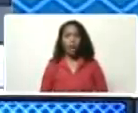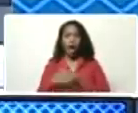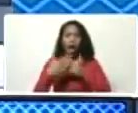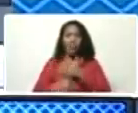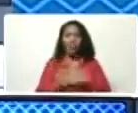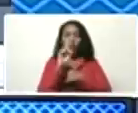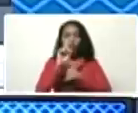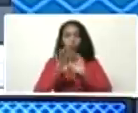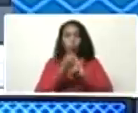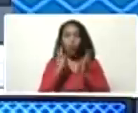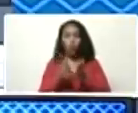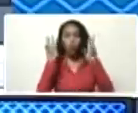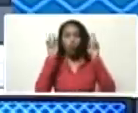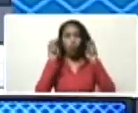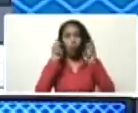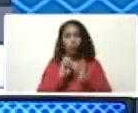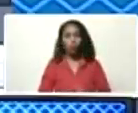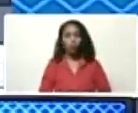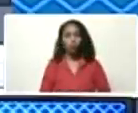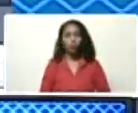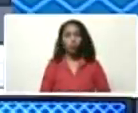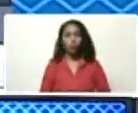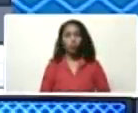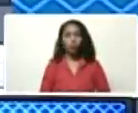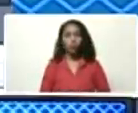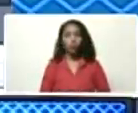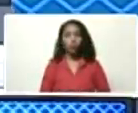avanzar en un mundo nuevo,